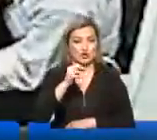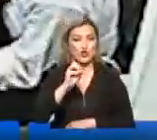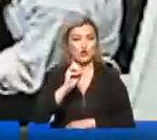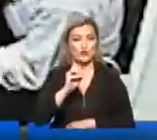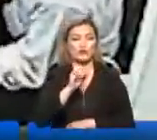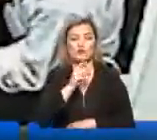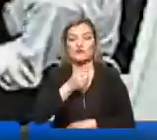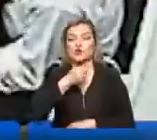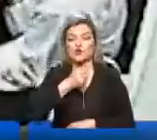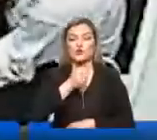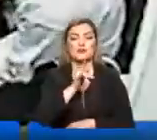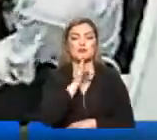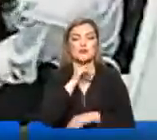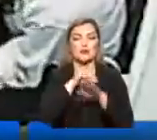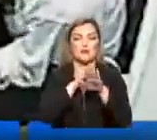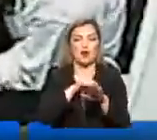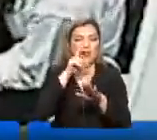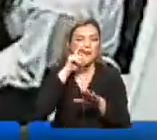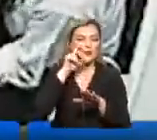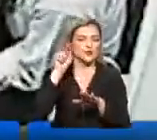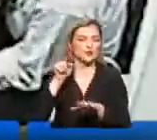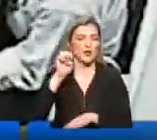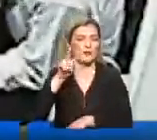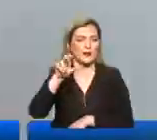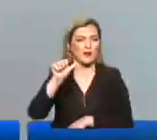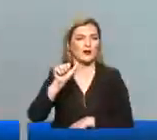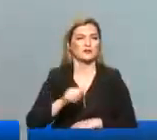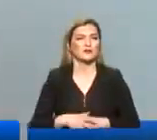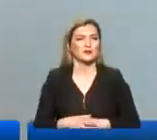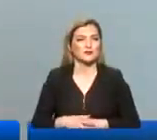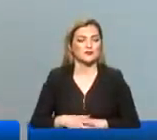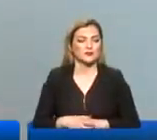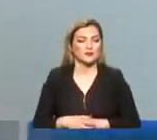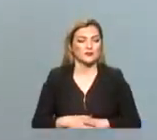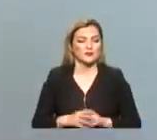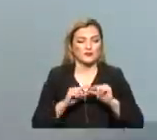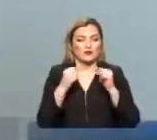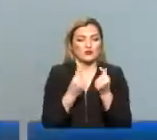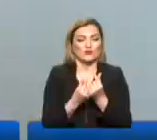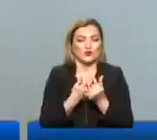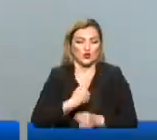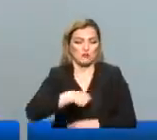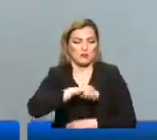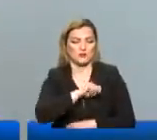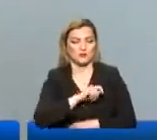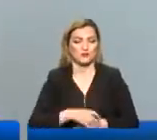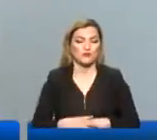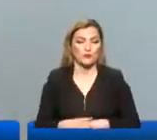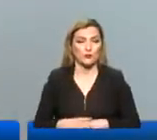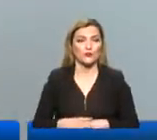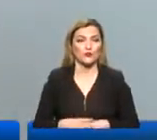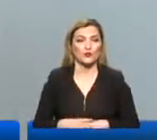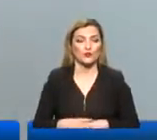estadounidense, partidista del chavismo, Eva Gollinger. Y son parte de este grupo de españoles, ¿no es cierto?,